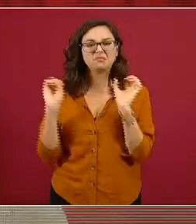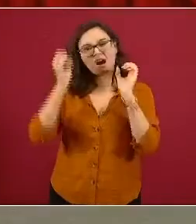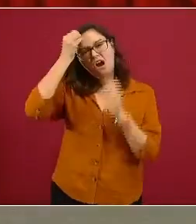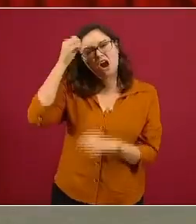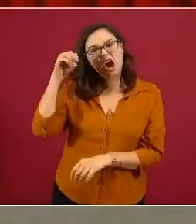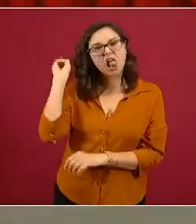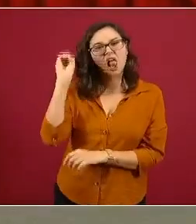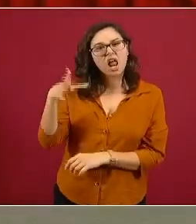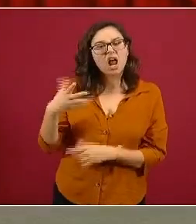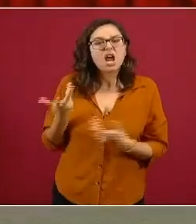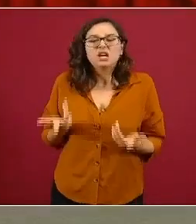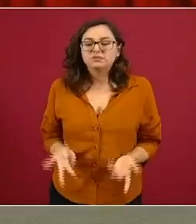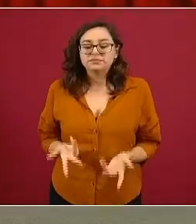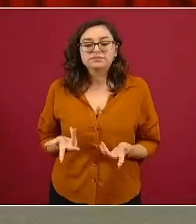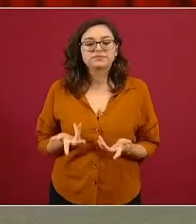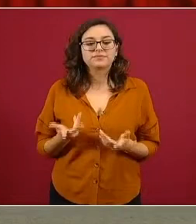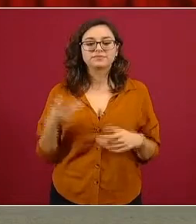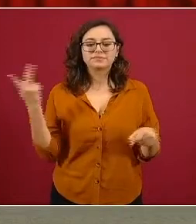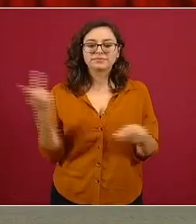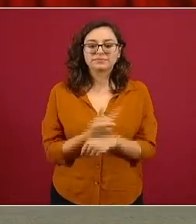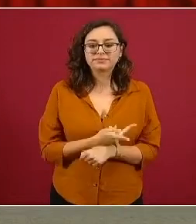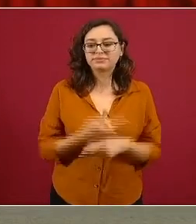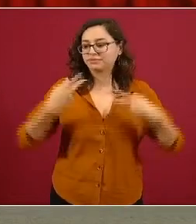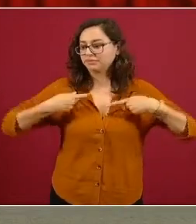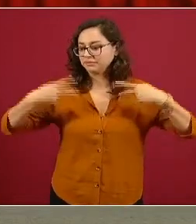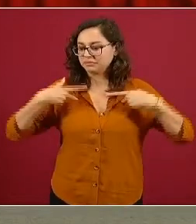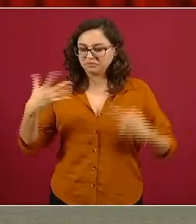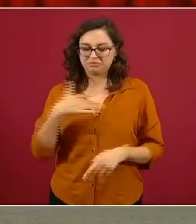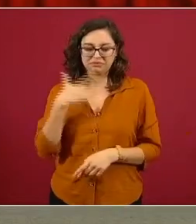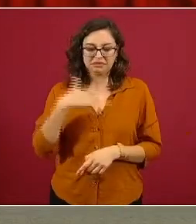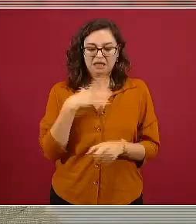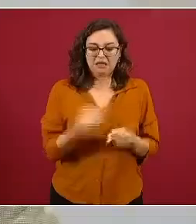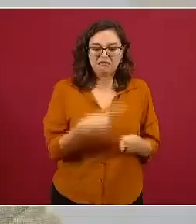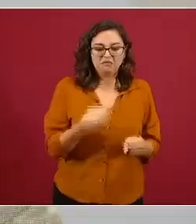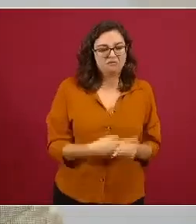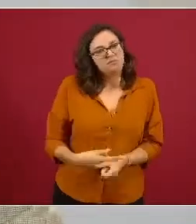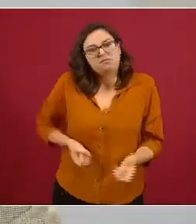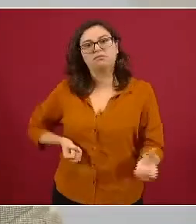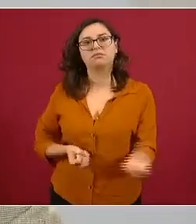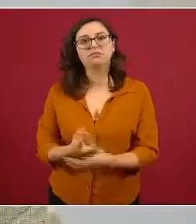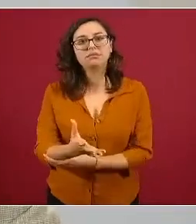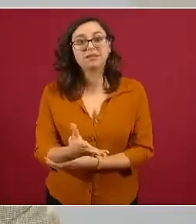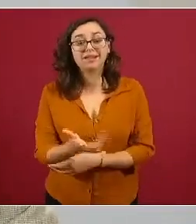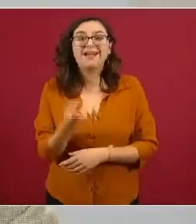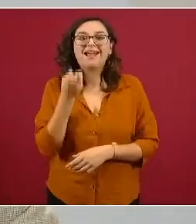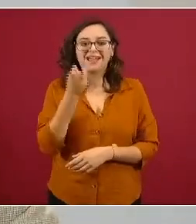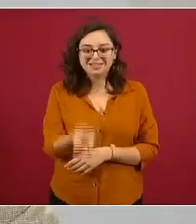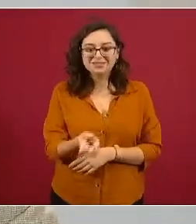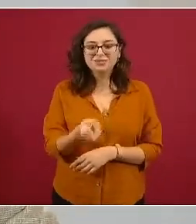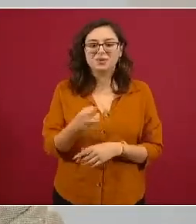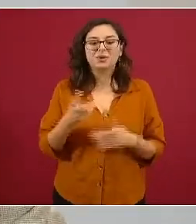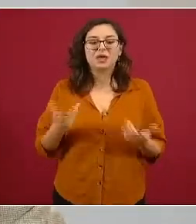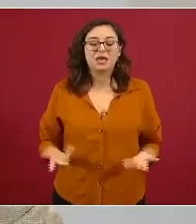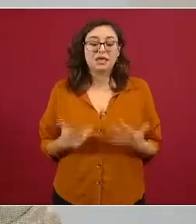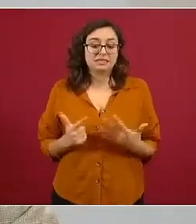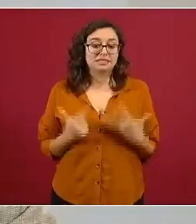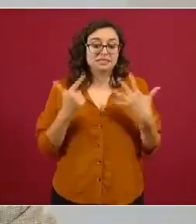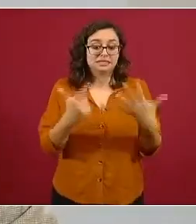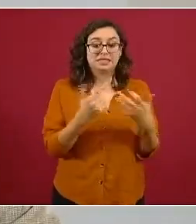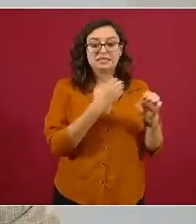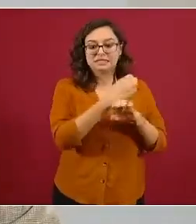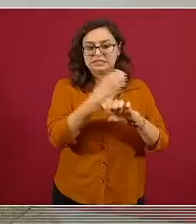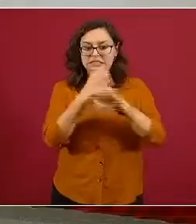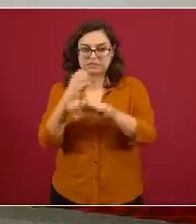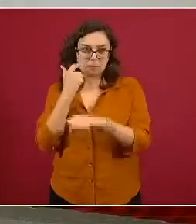públicos cerrados, el que la gente con síntomas no salga a la calle. Hay entidades federativas, son 7 en concreto que hemos